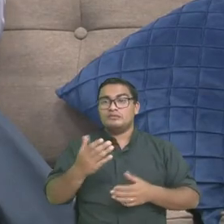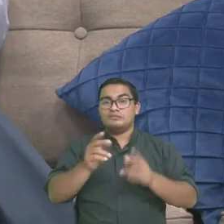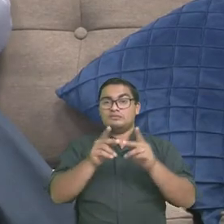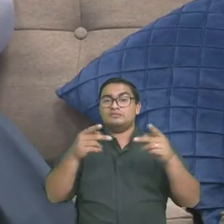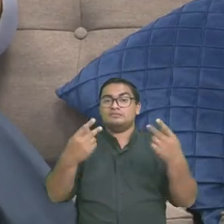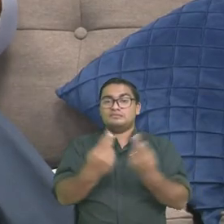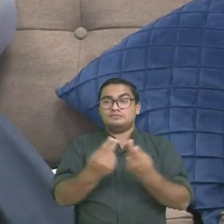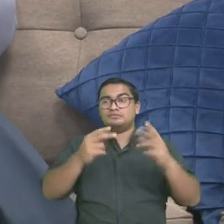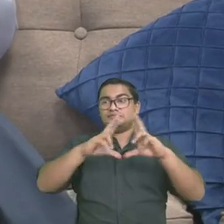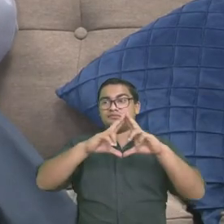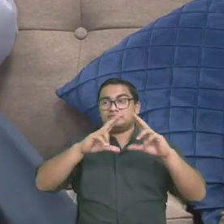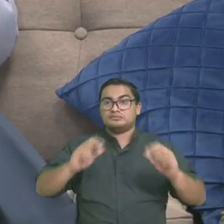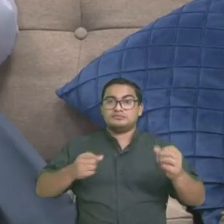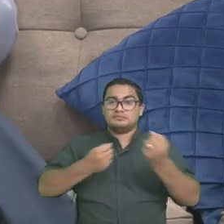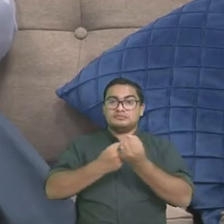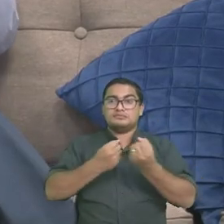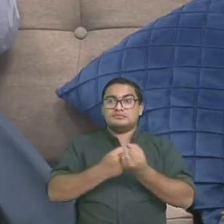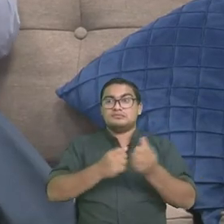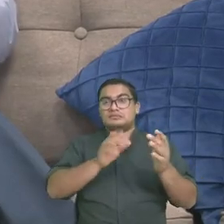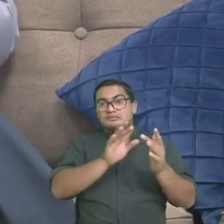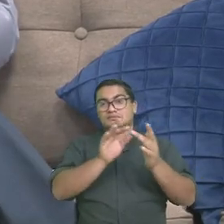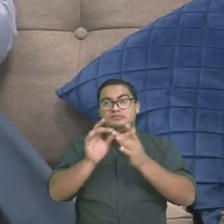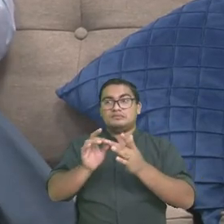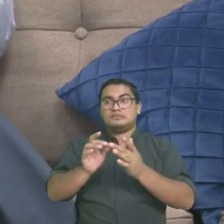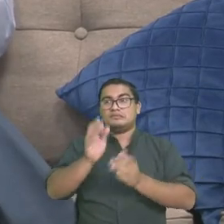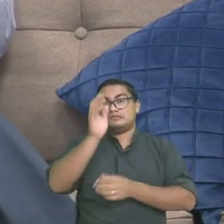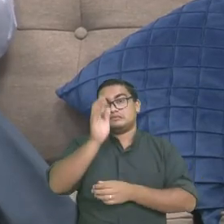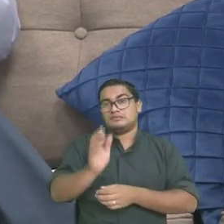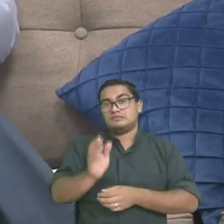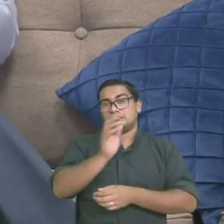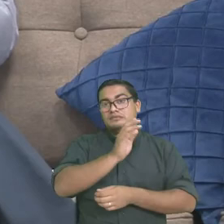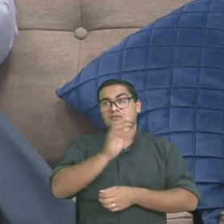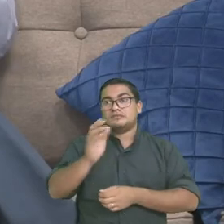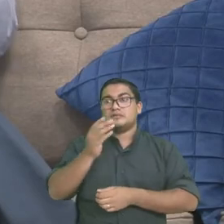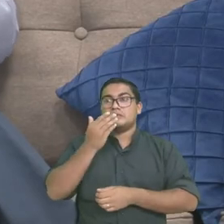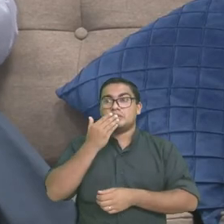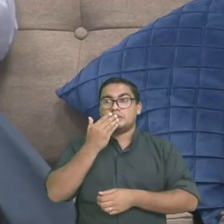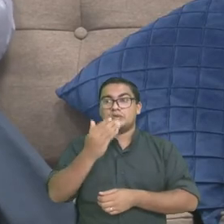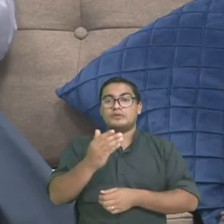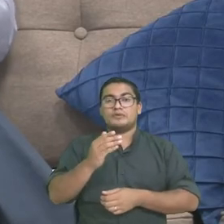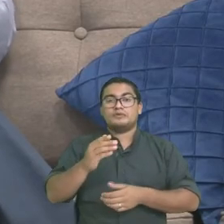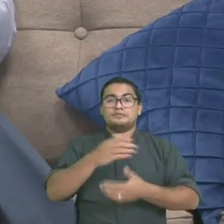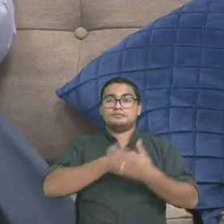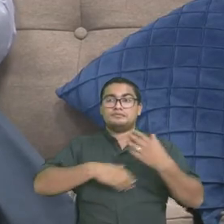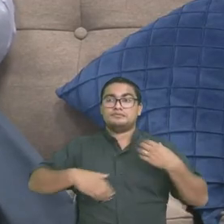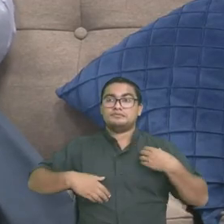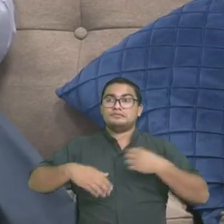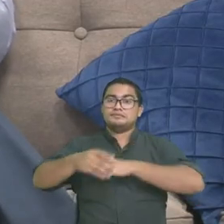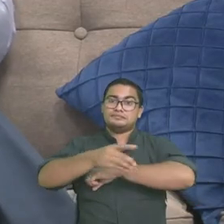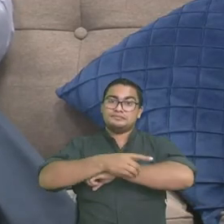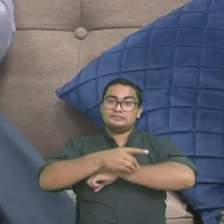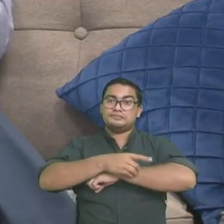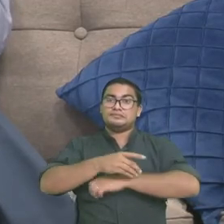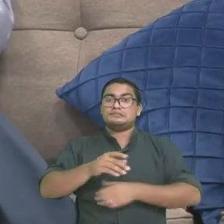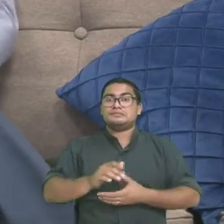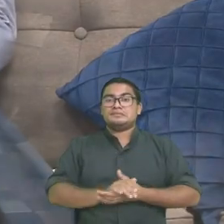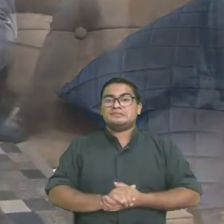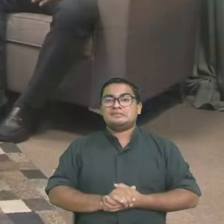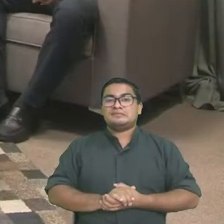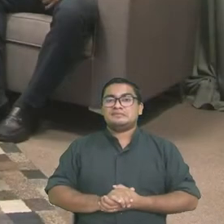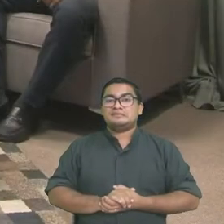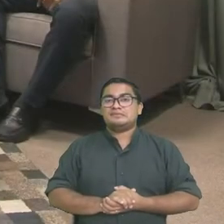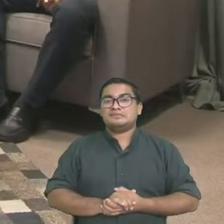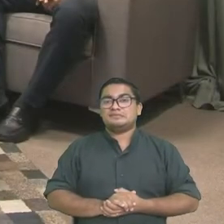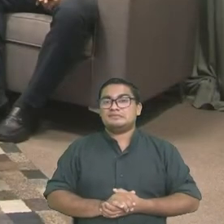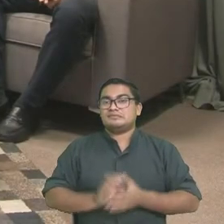pueblo nicaragüense y especialmente por la bendición y la voluntad de nuestro Señor Jesucristo. Claro que sí, diputado,